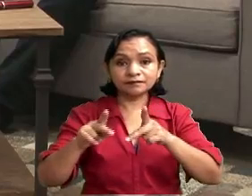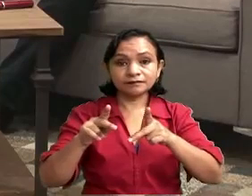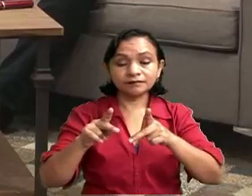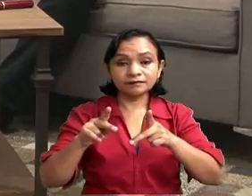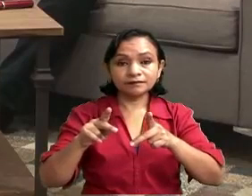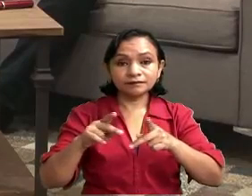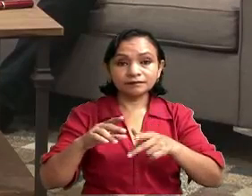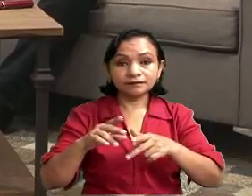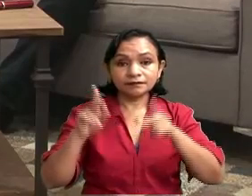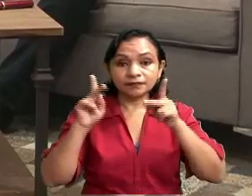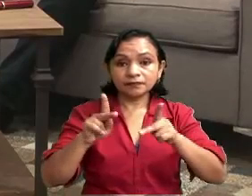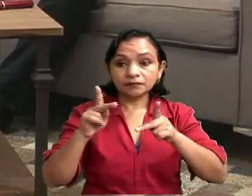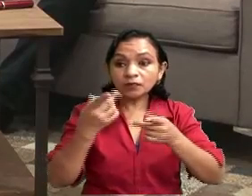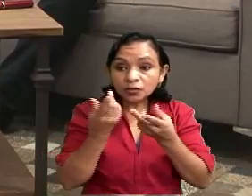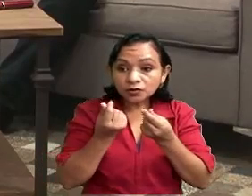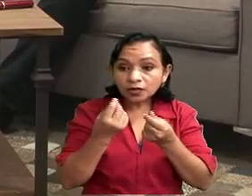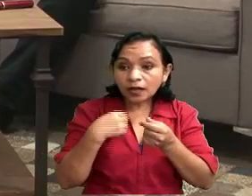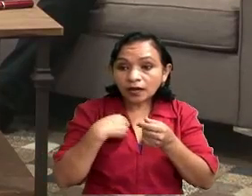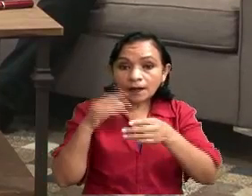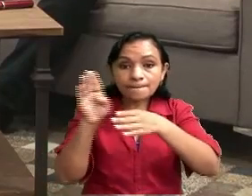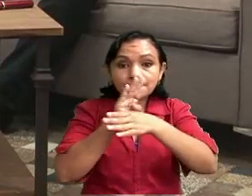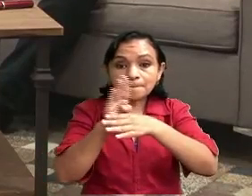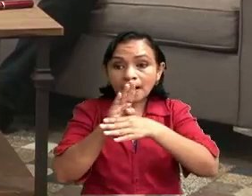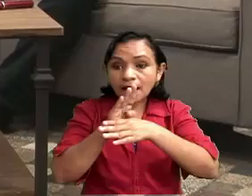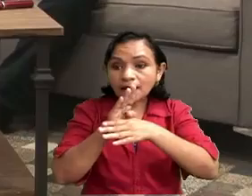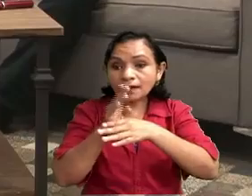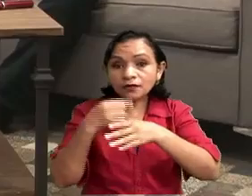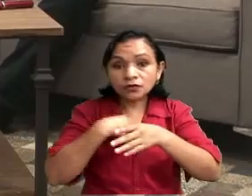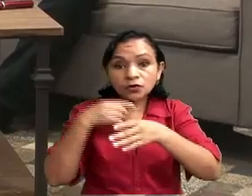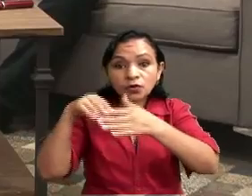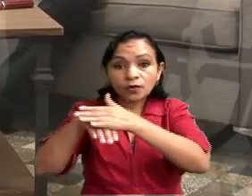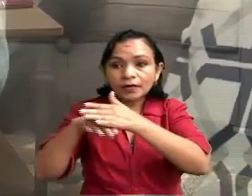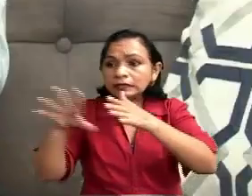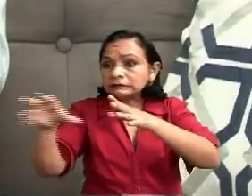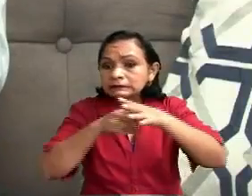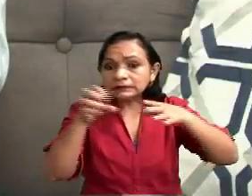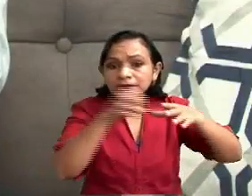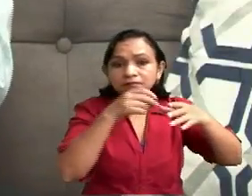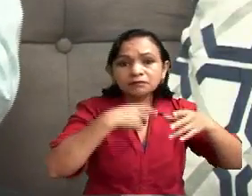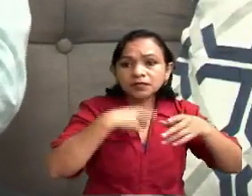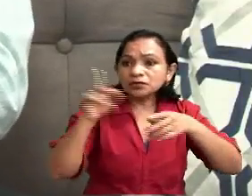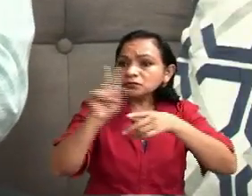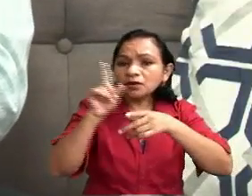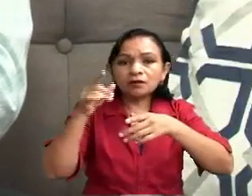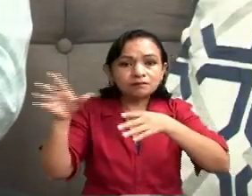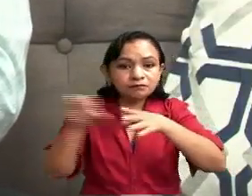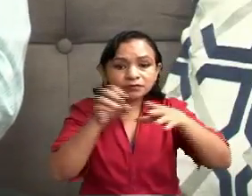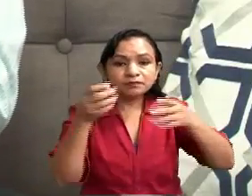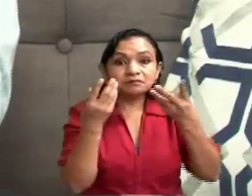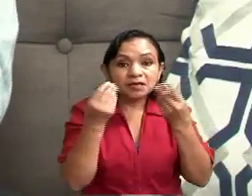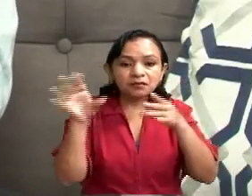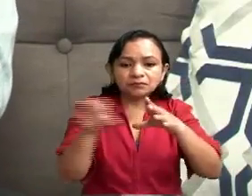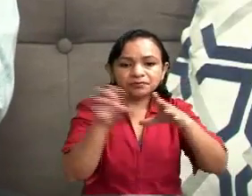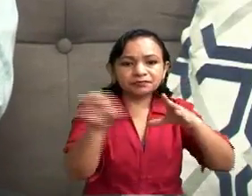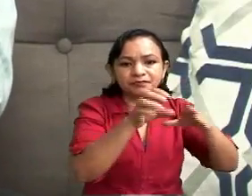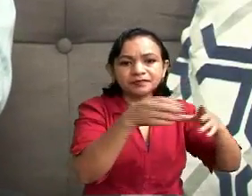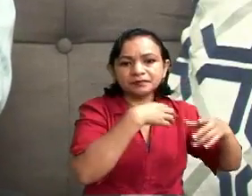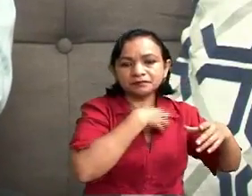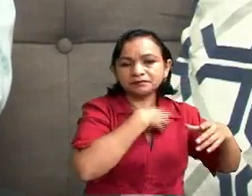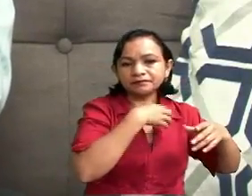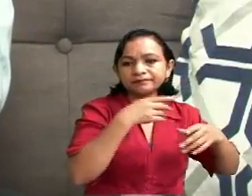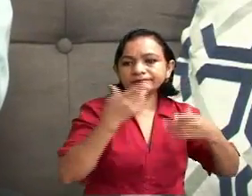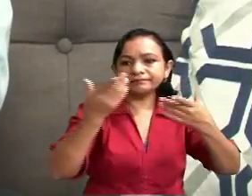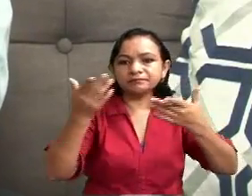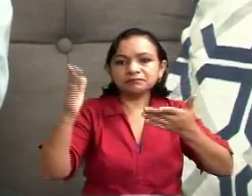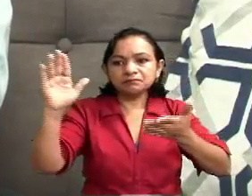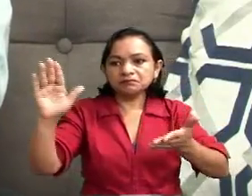de evasión, de huida de los depósitos bancarios. Okay. ¿Verdad? Entonces, una política de absorción que estableció